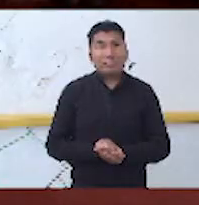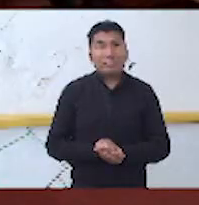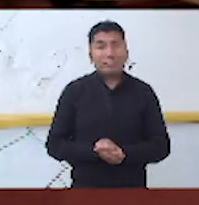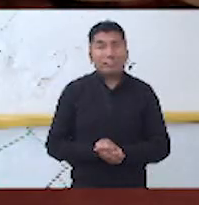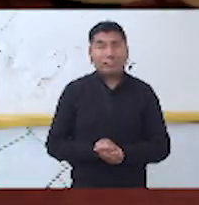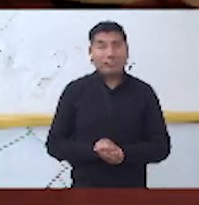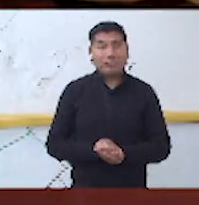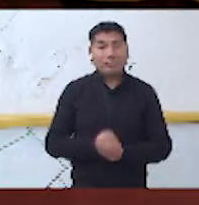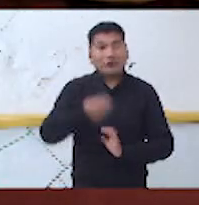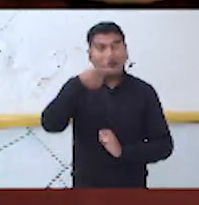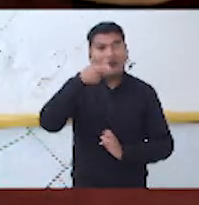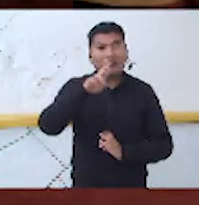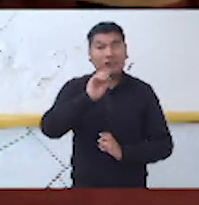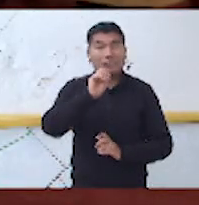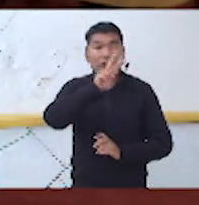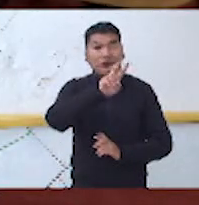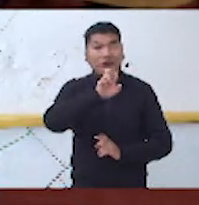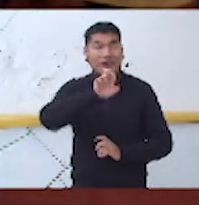Grover,